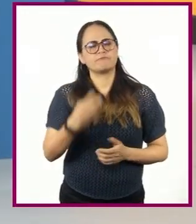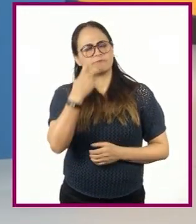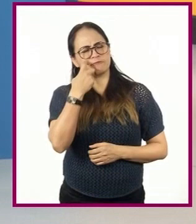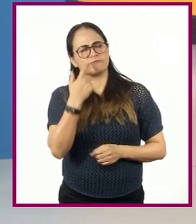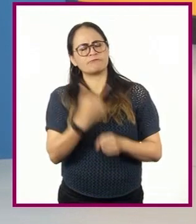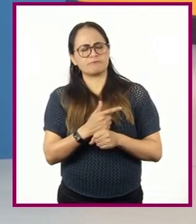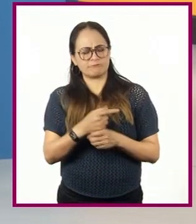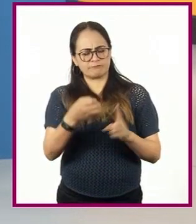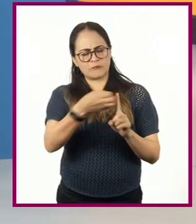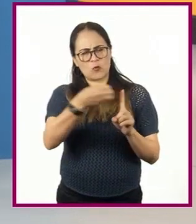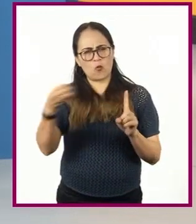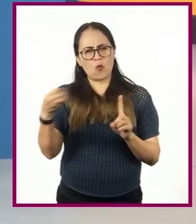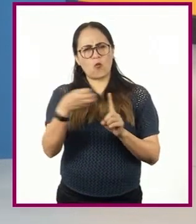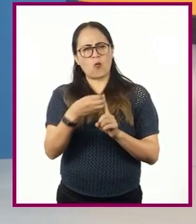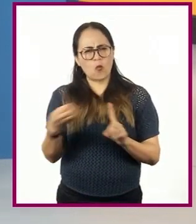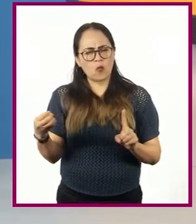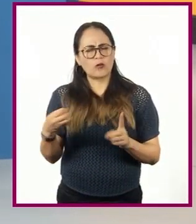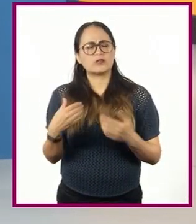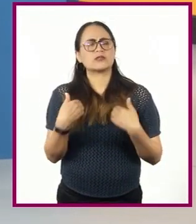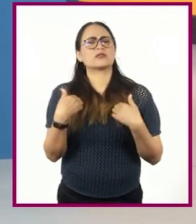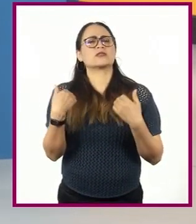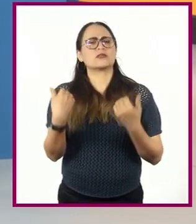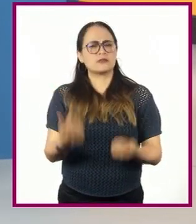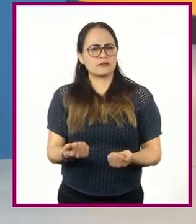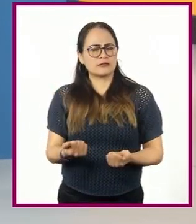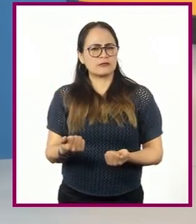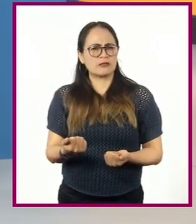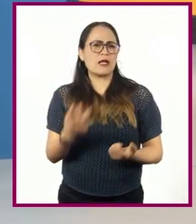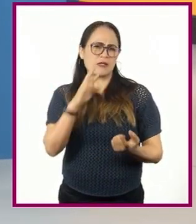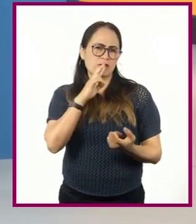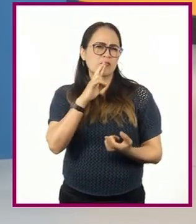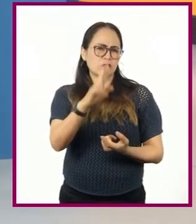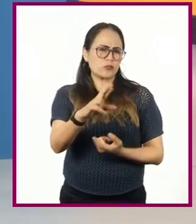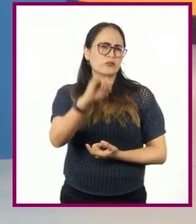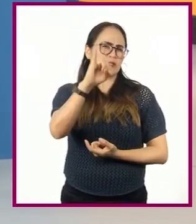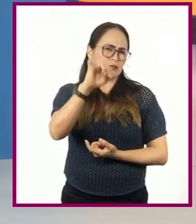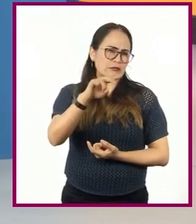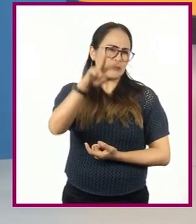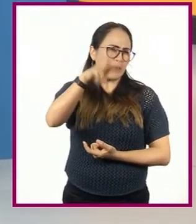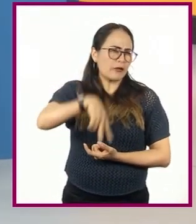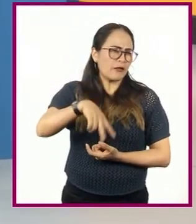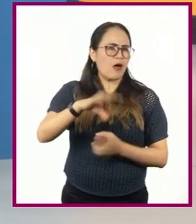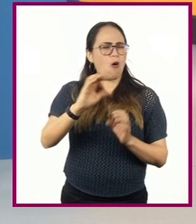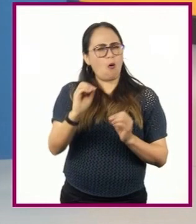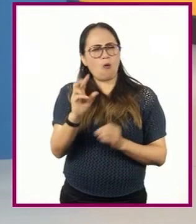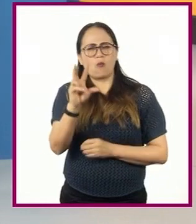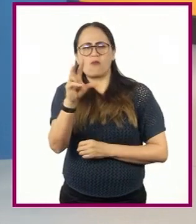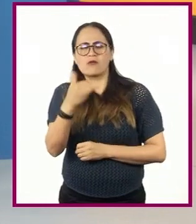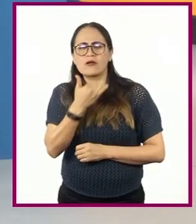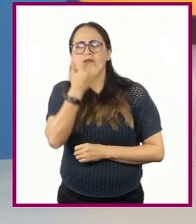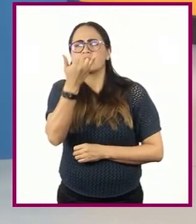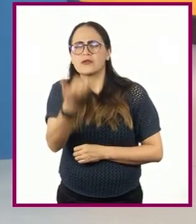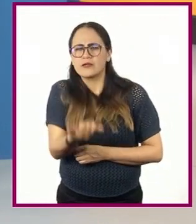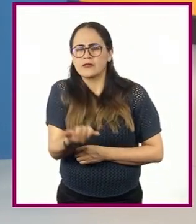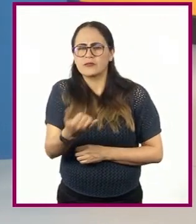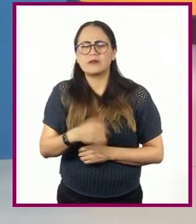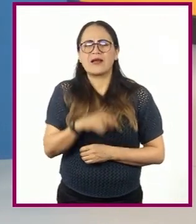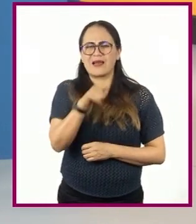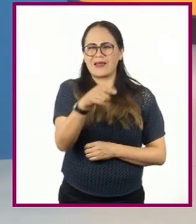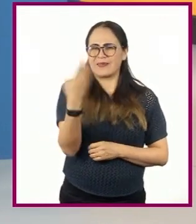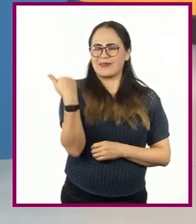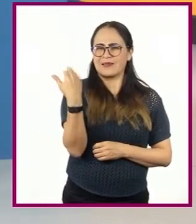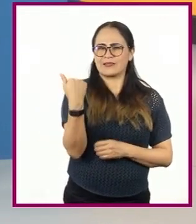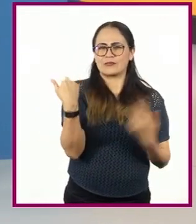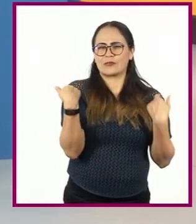numérico nos ayuda a reflexionar si el resultado obtenido es razonable o no, en relación al planteamiento de la profesora